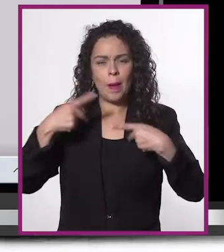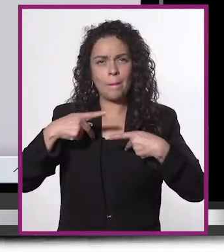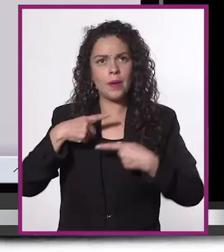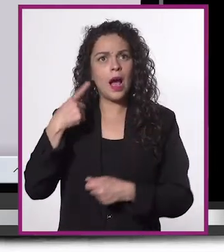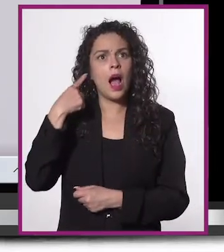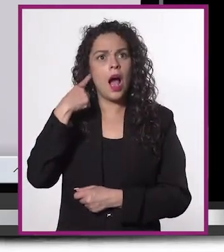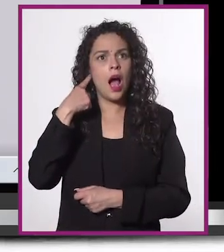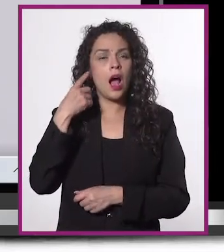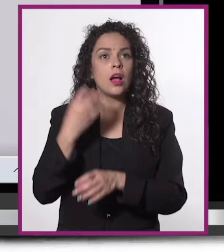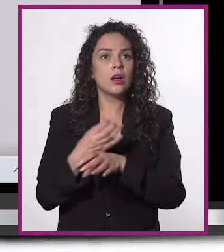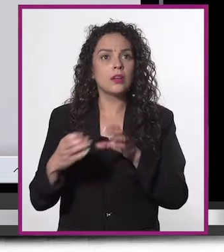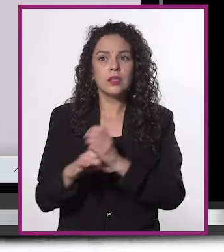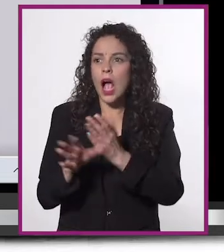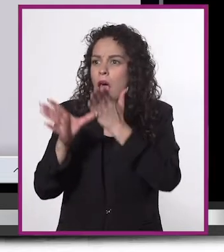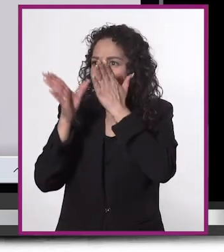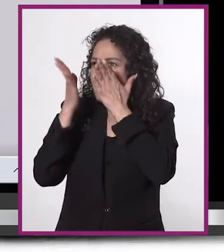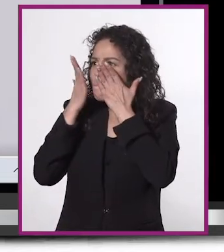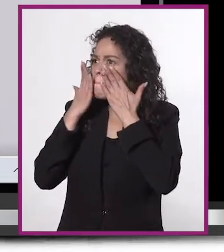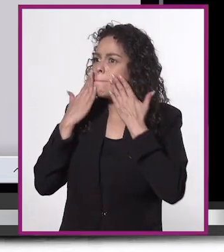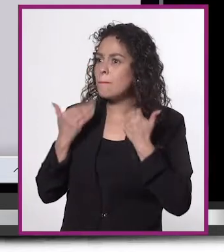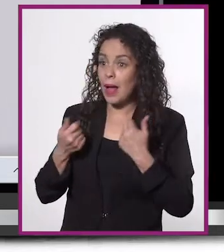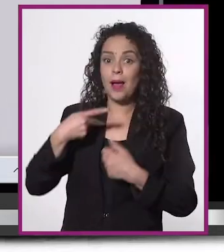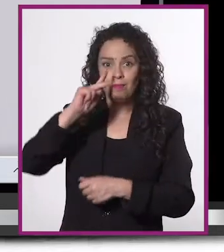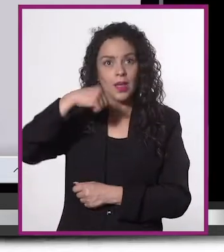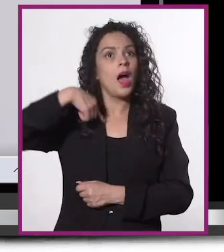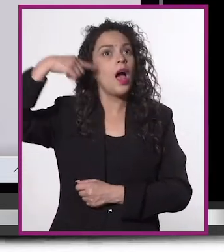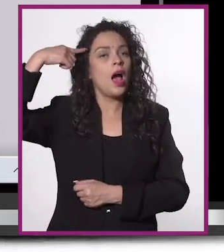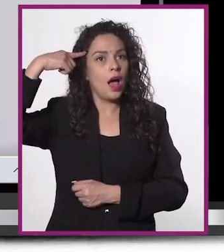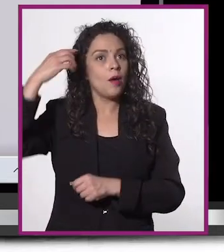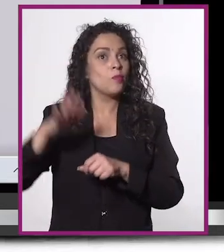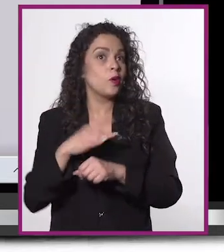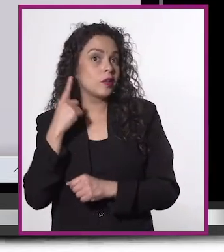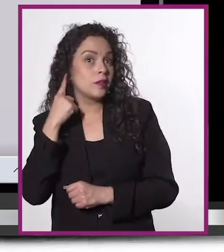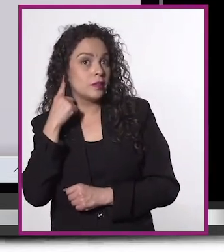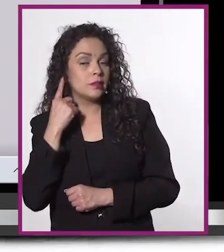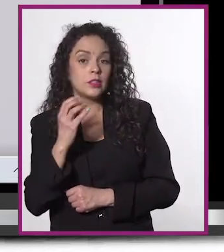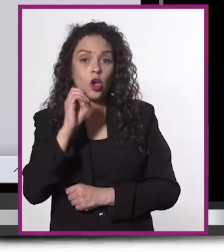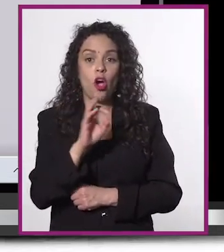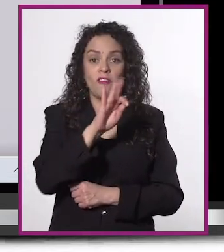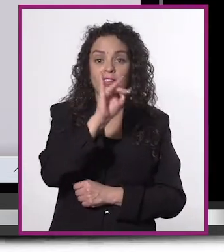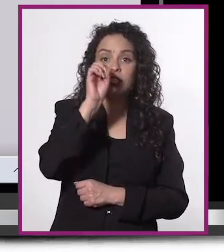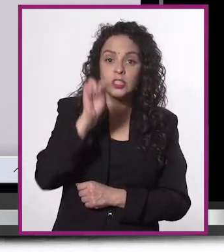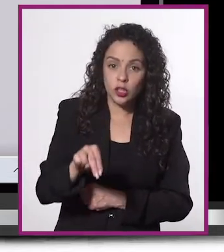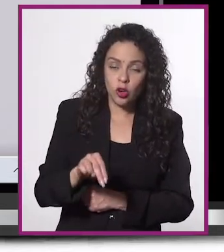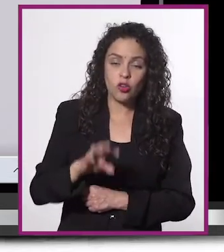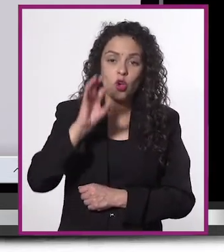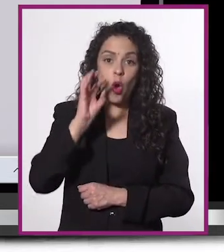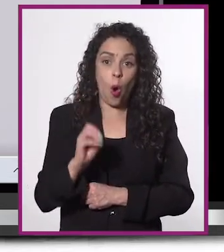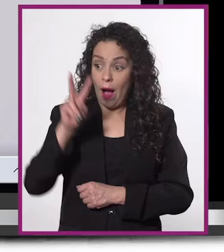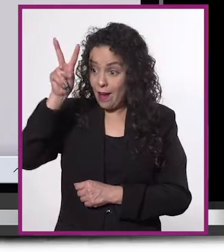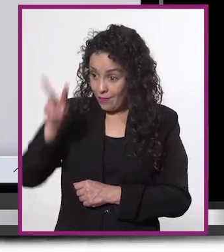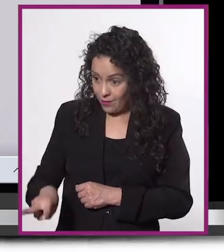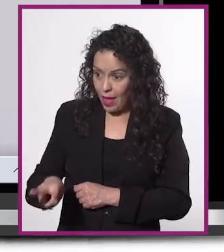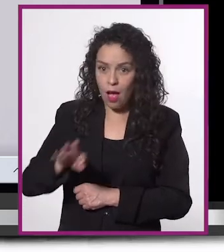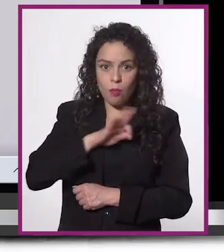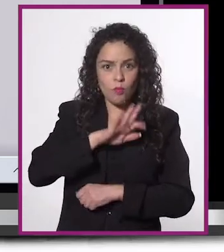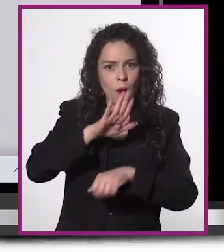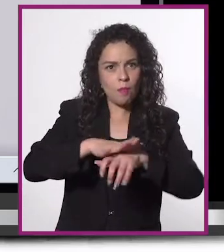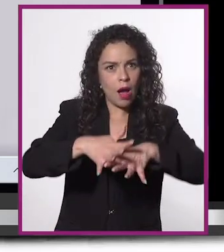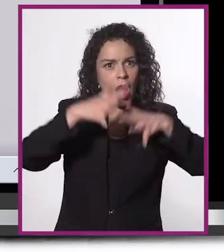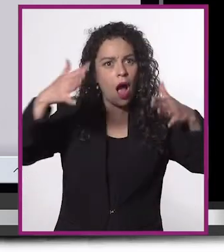existen, podemos construir ficciones, podemos engrandecer realidades.